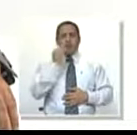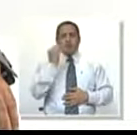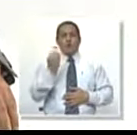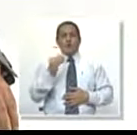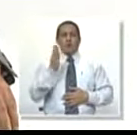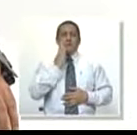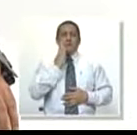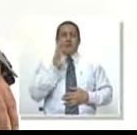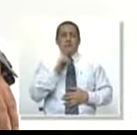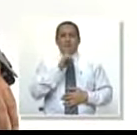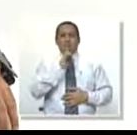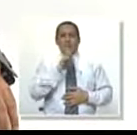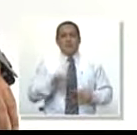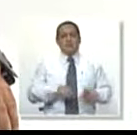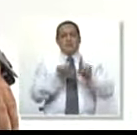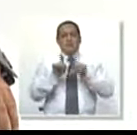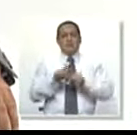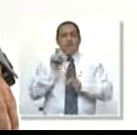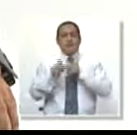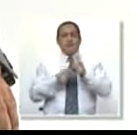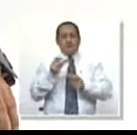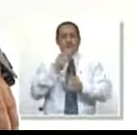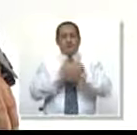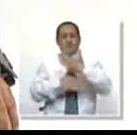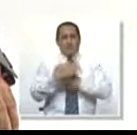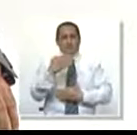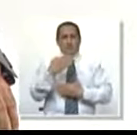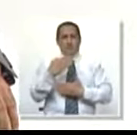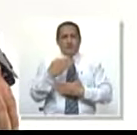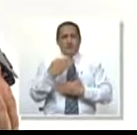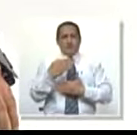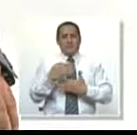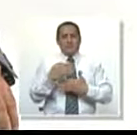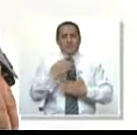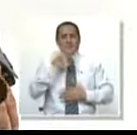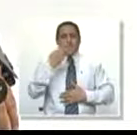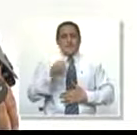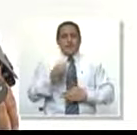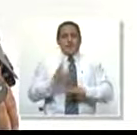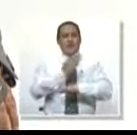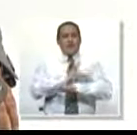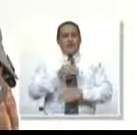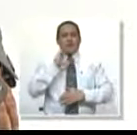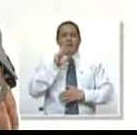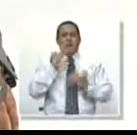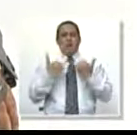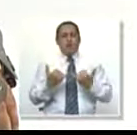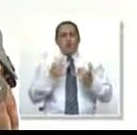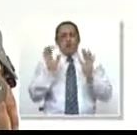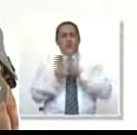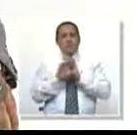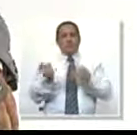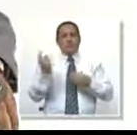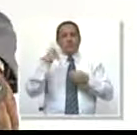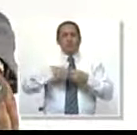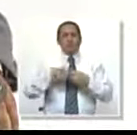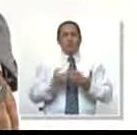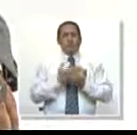adolescentes sobre las madres gestantes sobre las personas con discapacidad No es cierto o sea Hablamos hoy de un mundo de